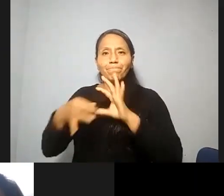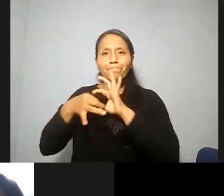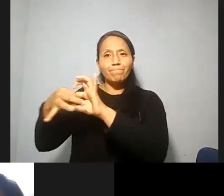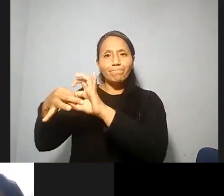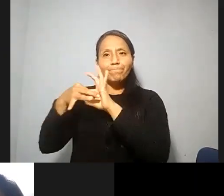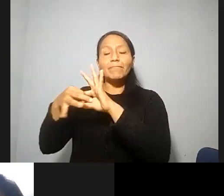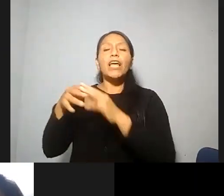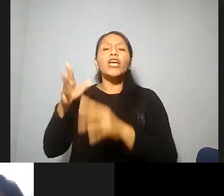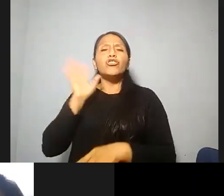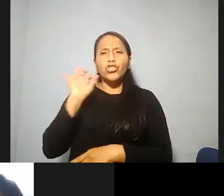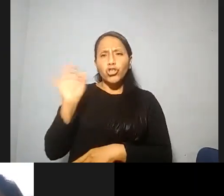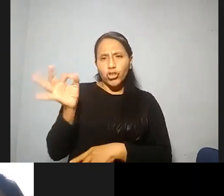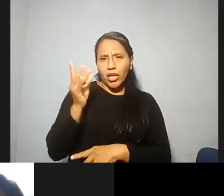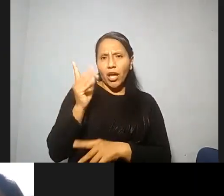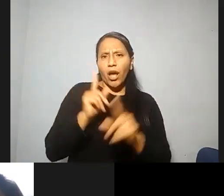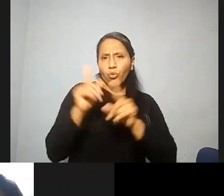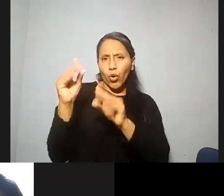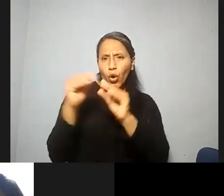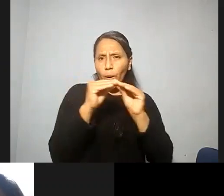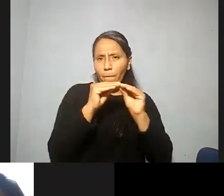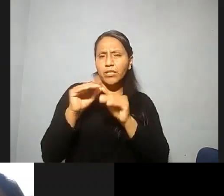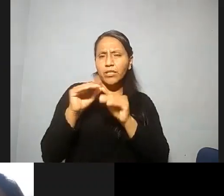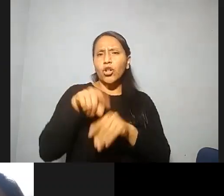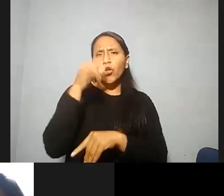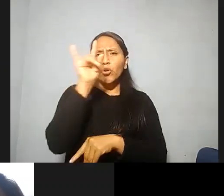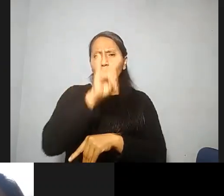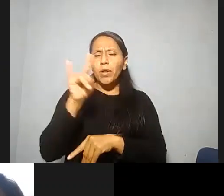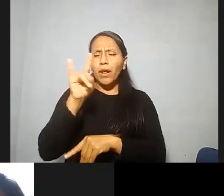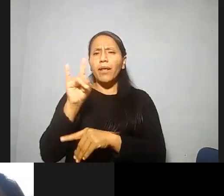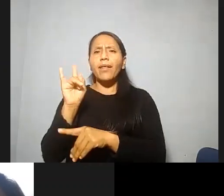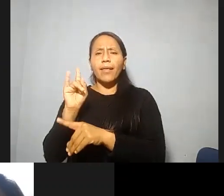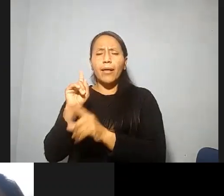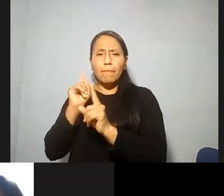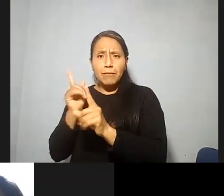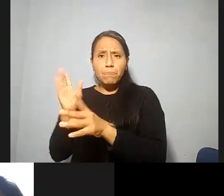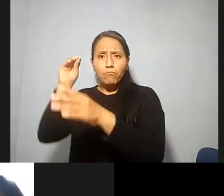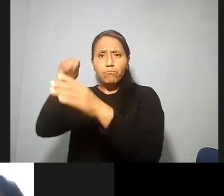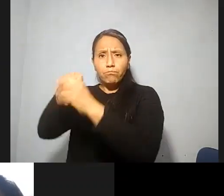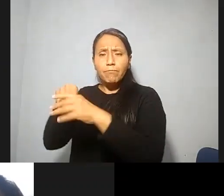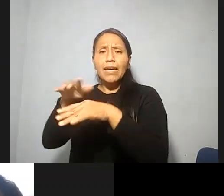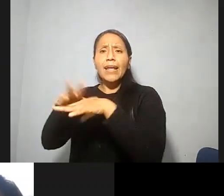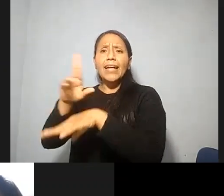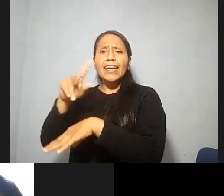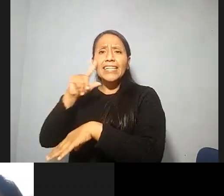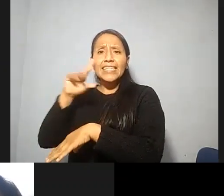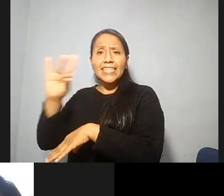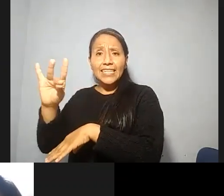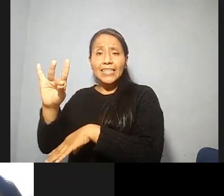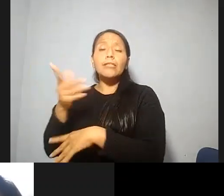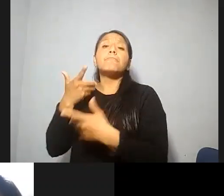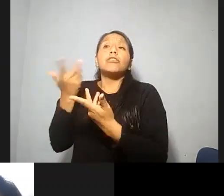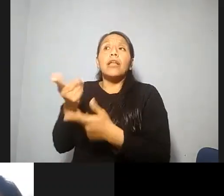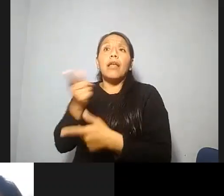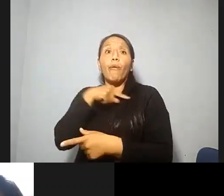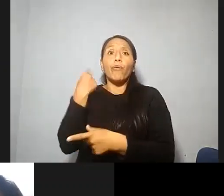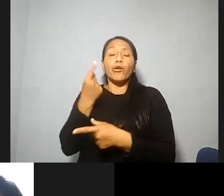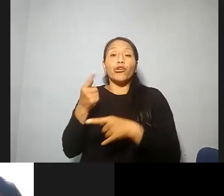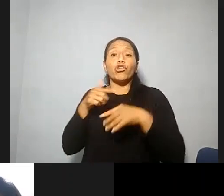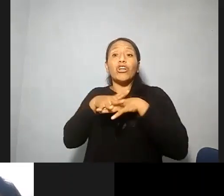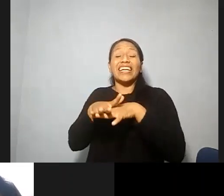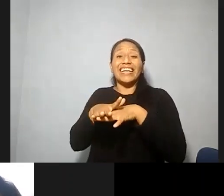que hay compañeras de otras universidades que forman parte de esta red, pero sería bueno que nosotros también como